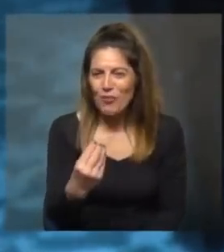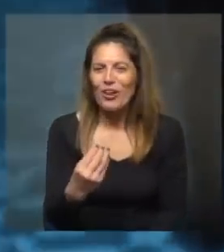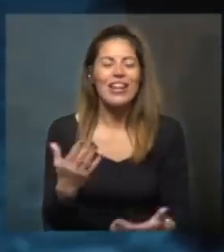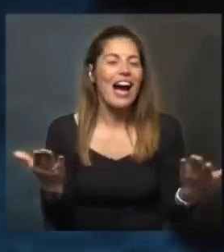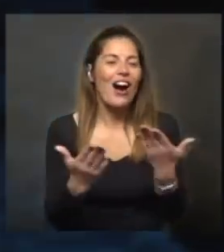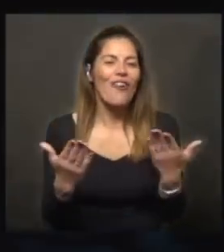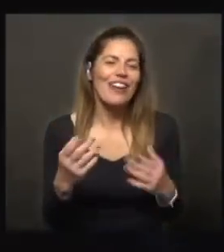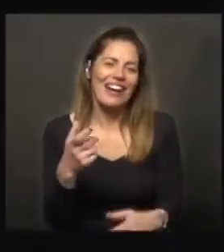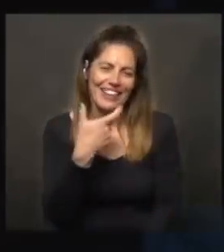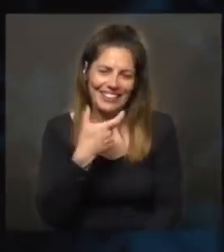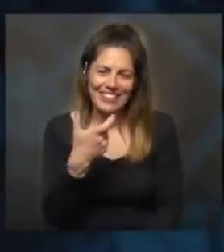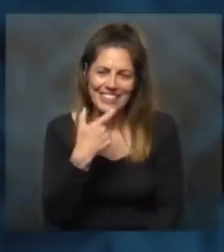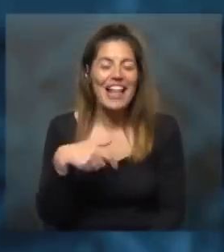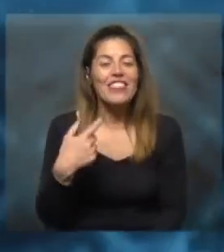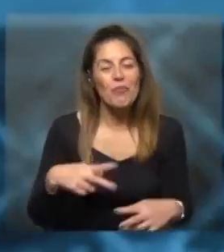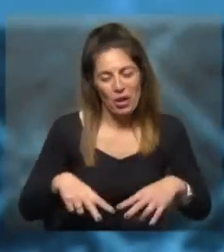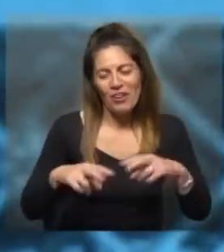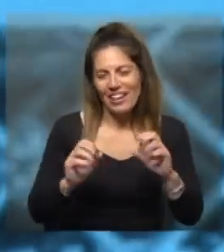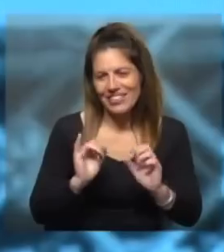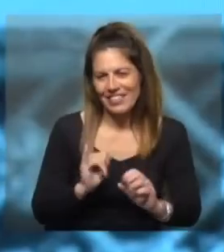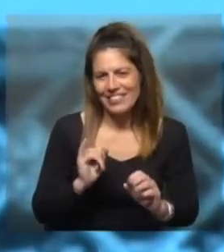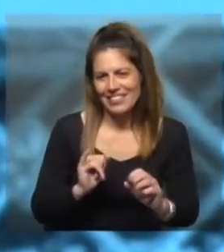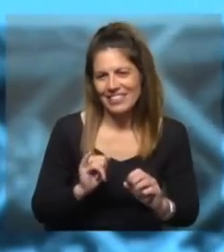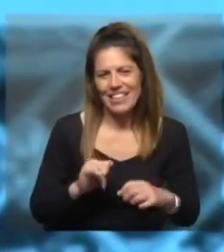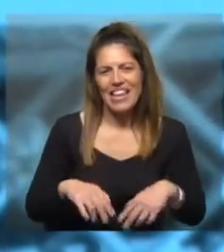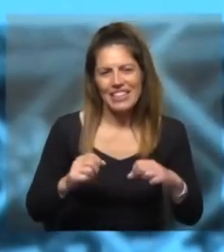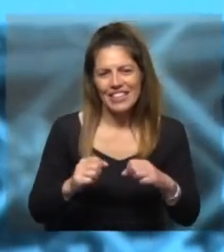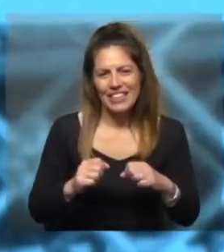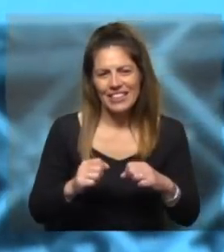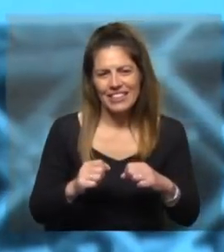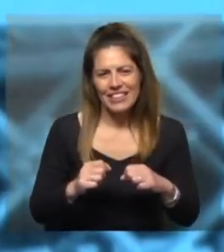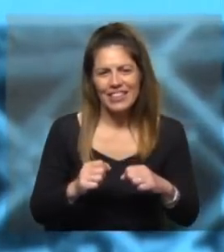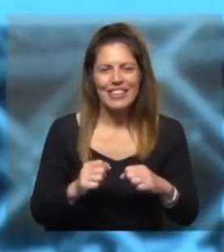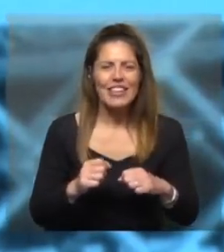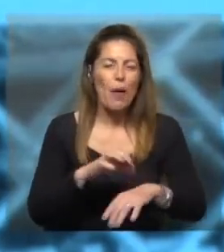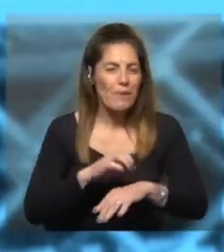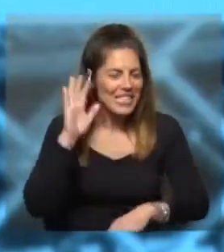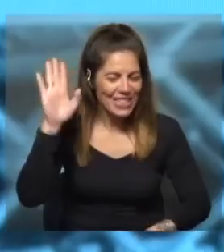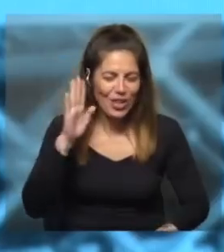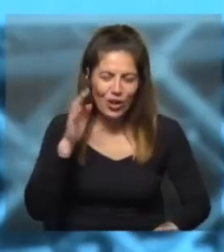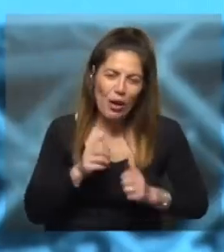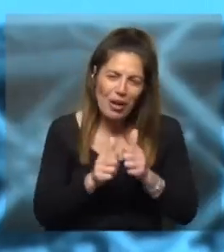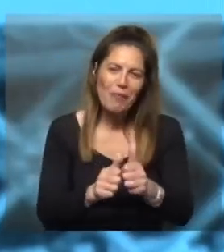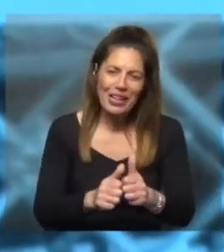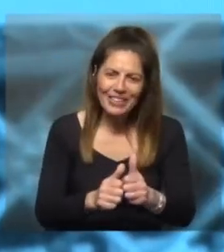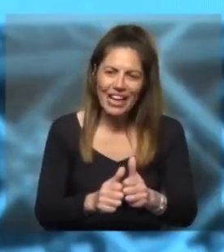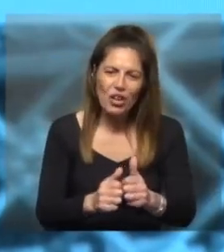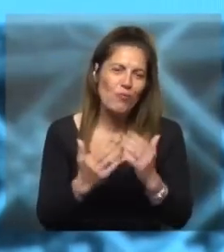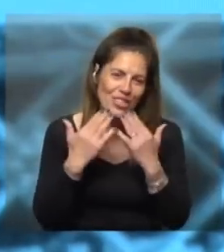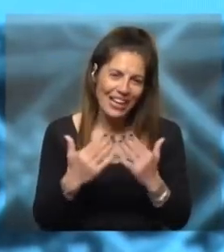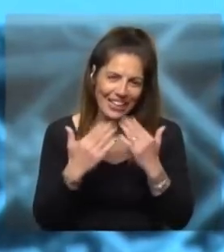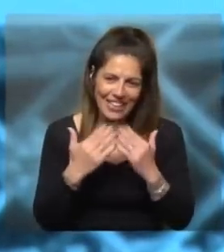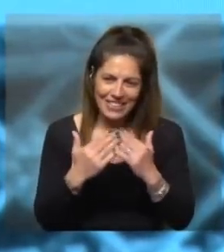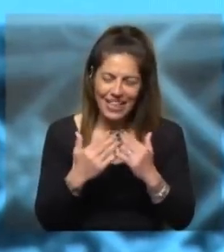no que después lo analicé igual que mis queridas llamadas terapeutas que me han acompañado a lo largo de la vida gracias muchas gracias